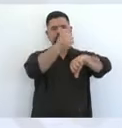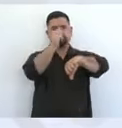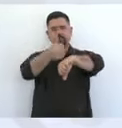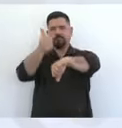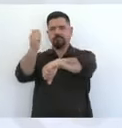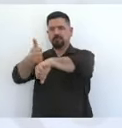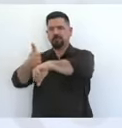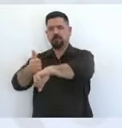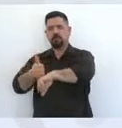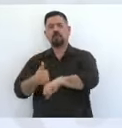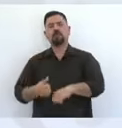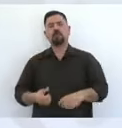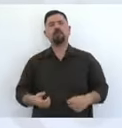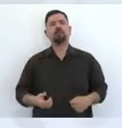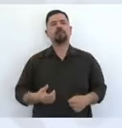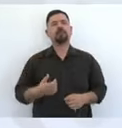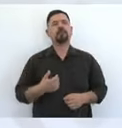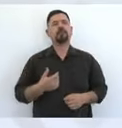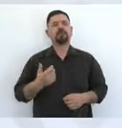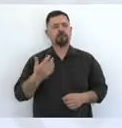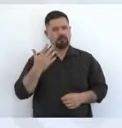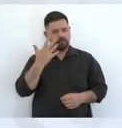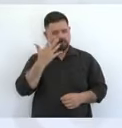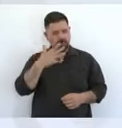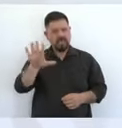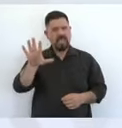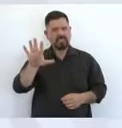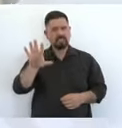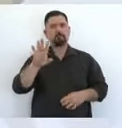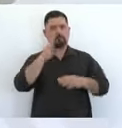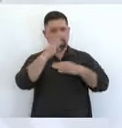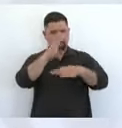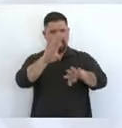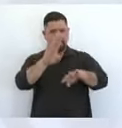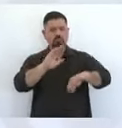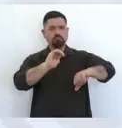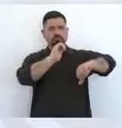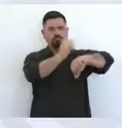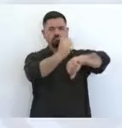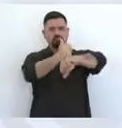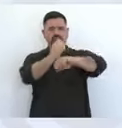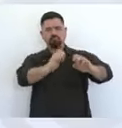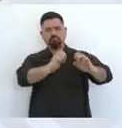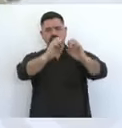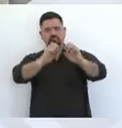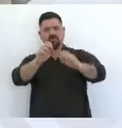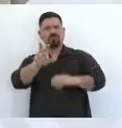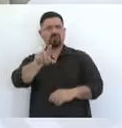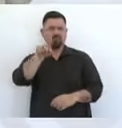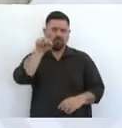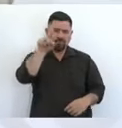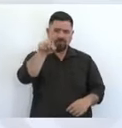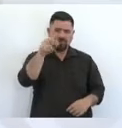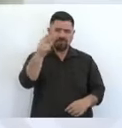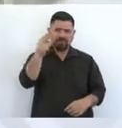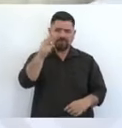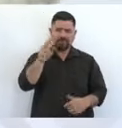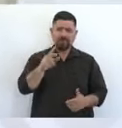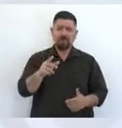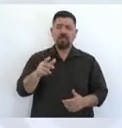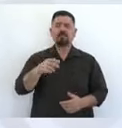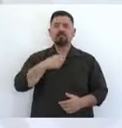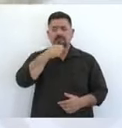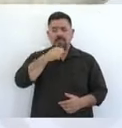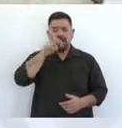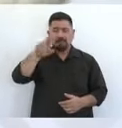Son 10 en total, 10 sucursales del Banco de Bienestar. No van a tener que ir a buscar sus apoyos, el adulto